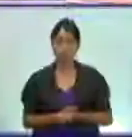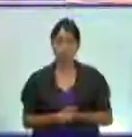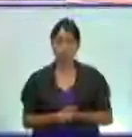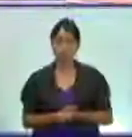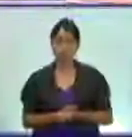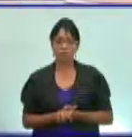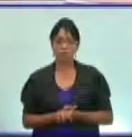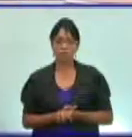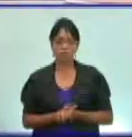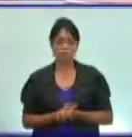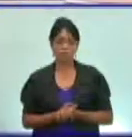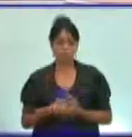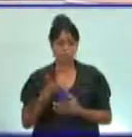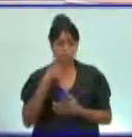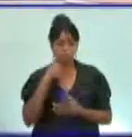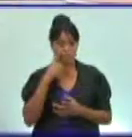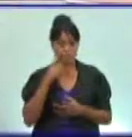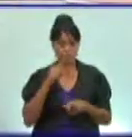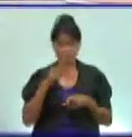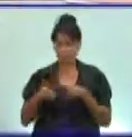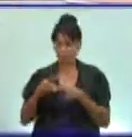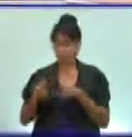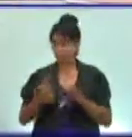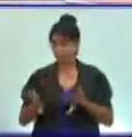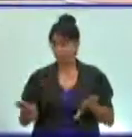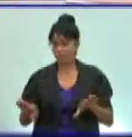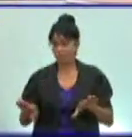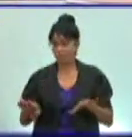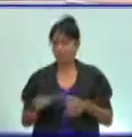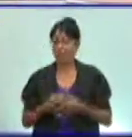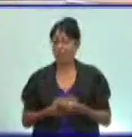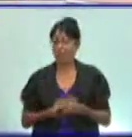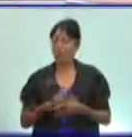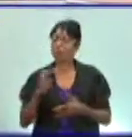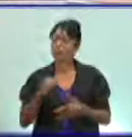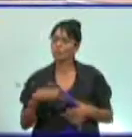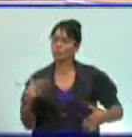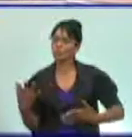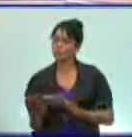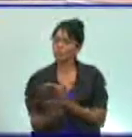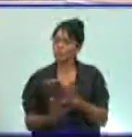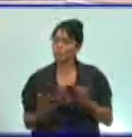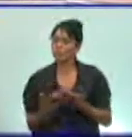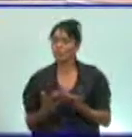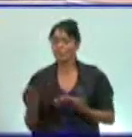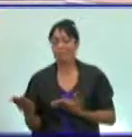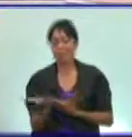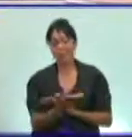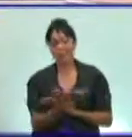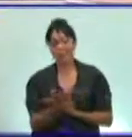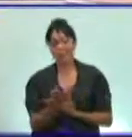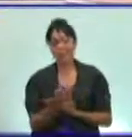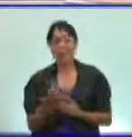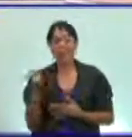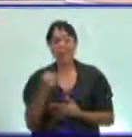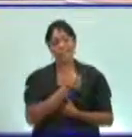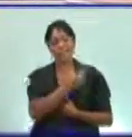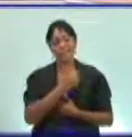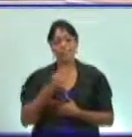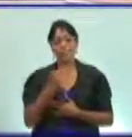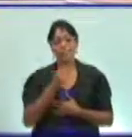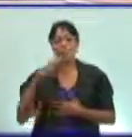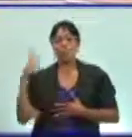Después de haber visto todos estos elementos, quiero compartir con ustedes la canción La Tempestad del